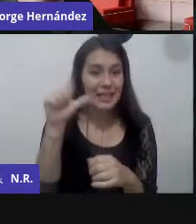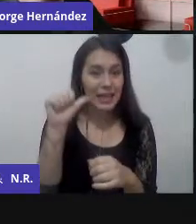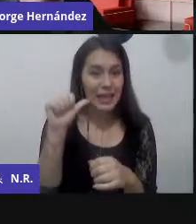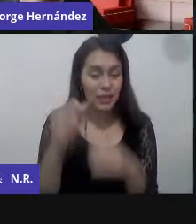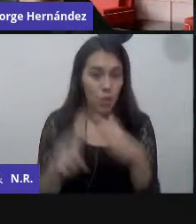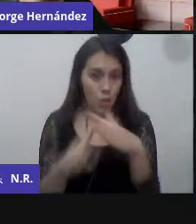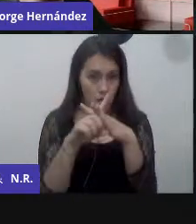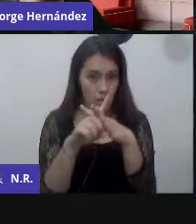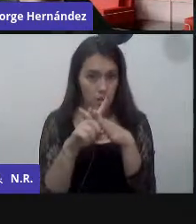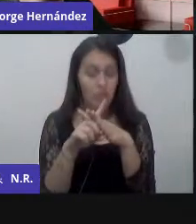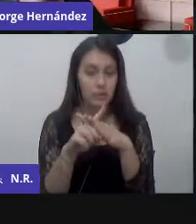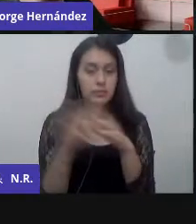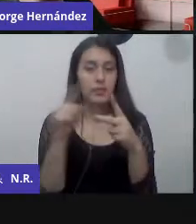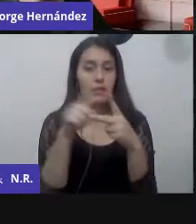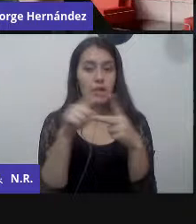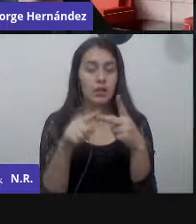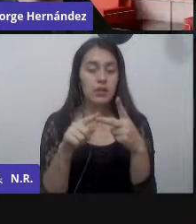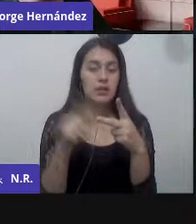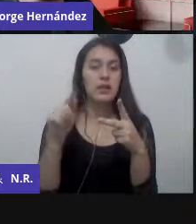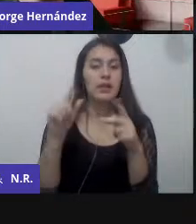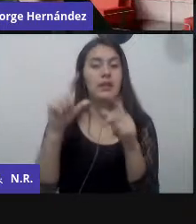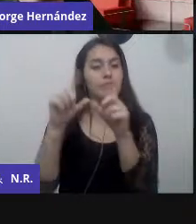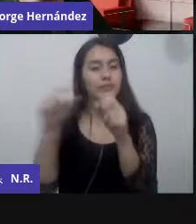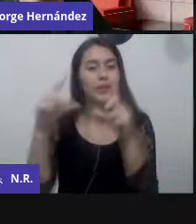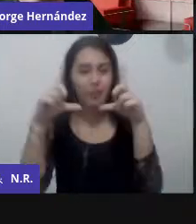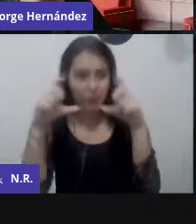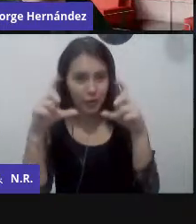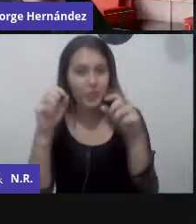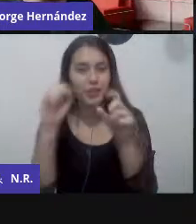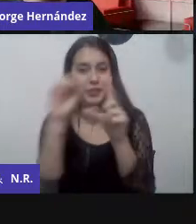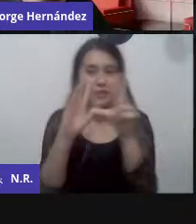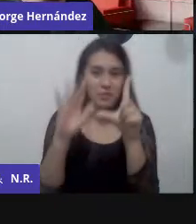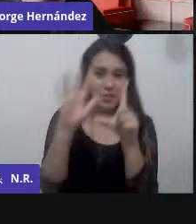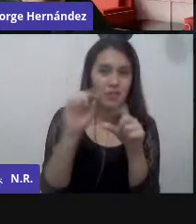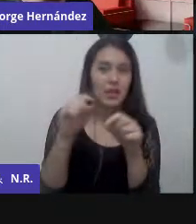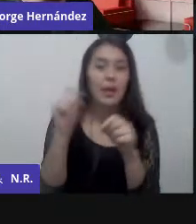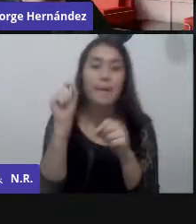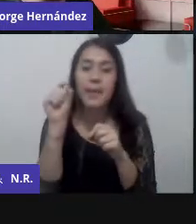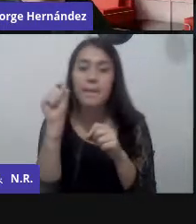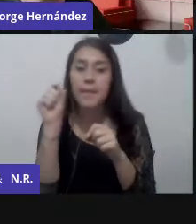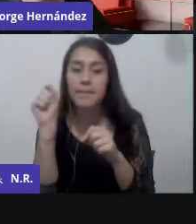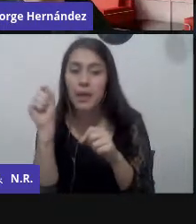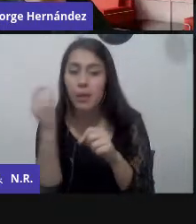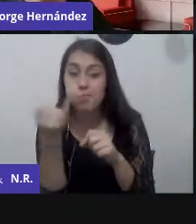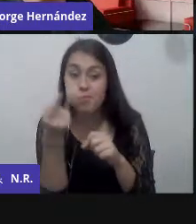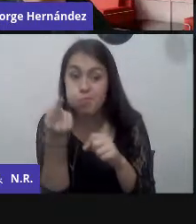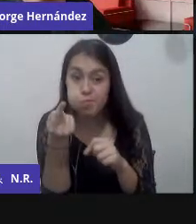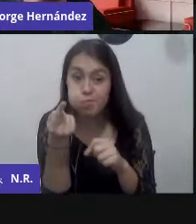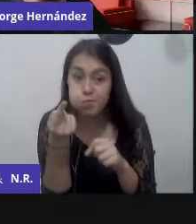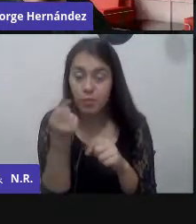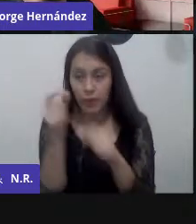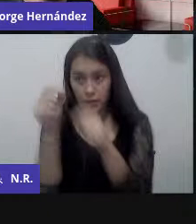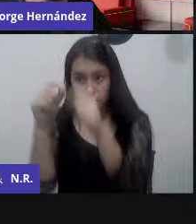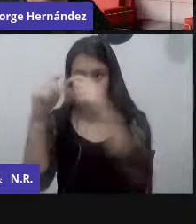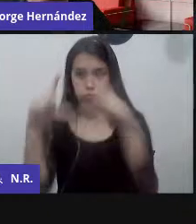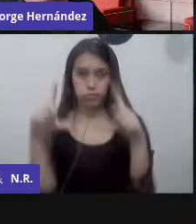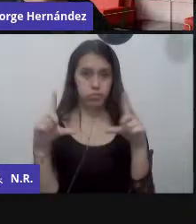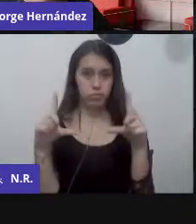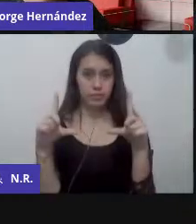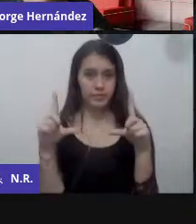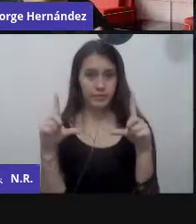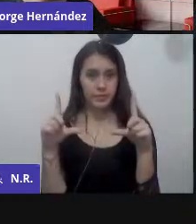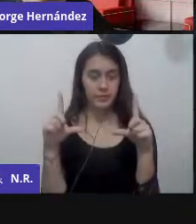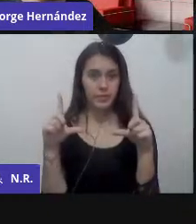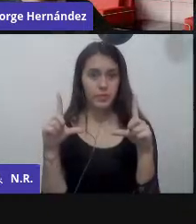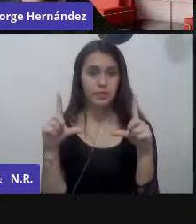ella, foto, video, etiquetar a un amigo y hay unos tres punticos. Cuando le damos clic a esos tres puntos, vamos